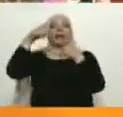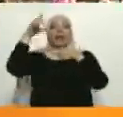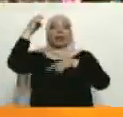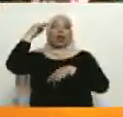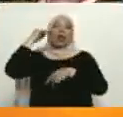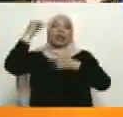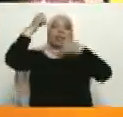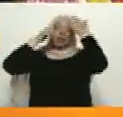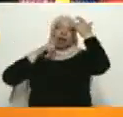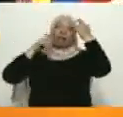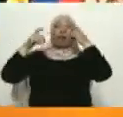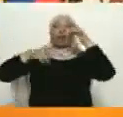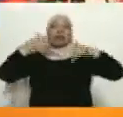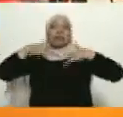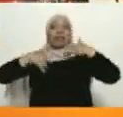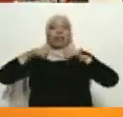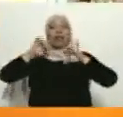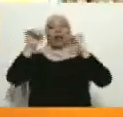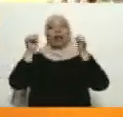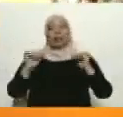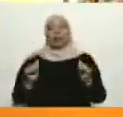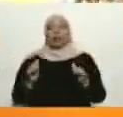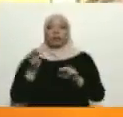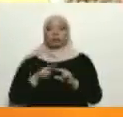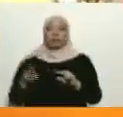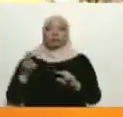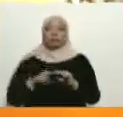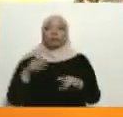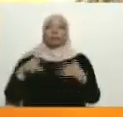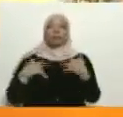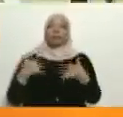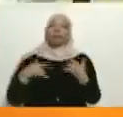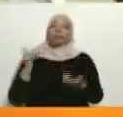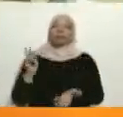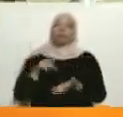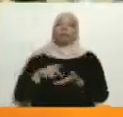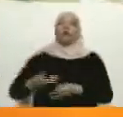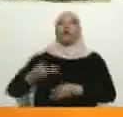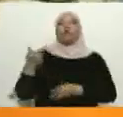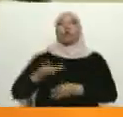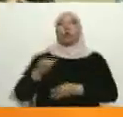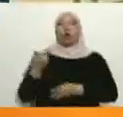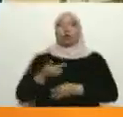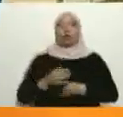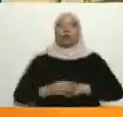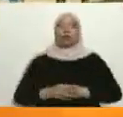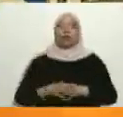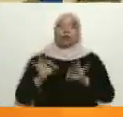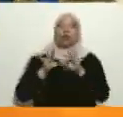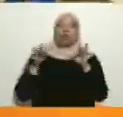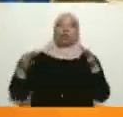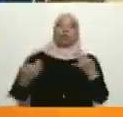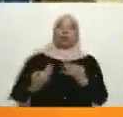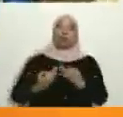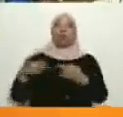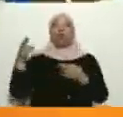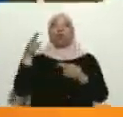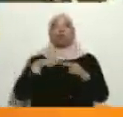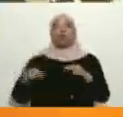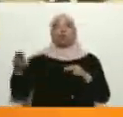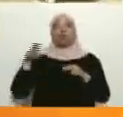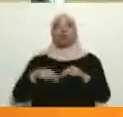con tarima artista allí participaron lo más importante es que fue en familia los niños